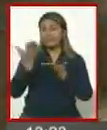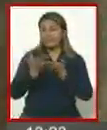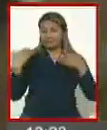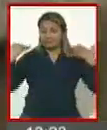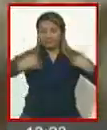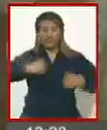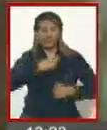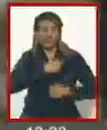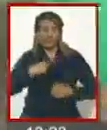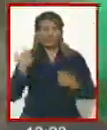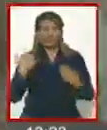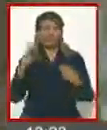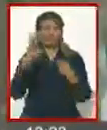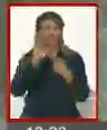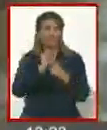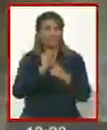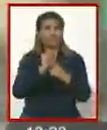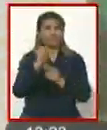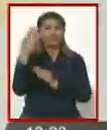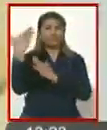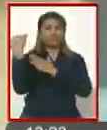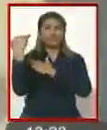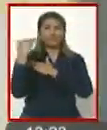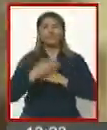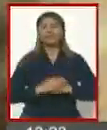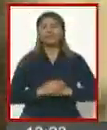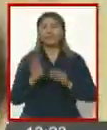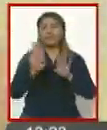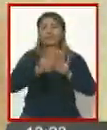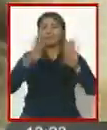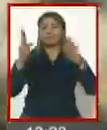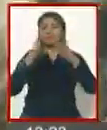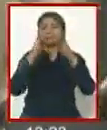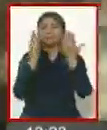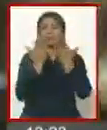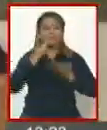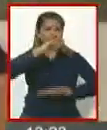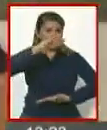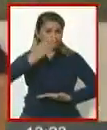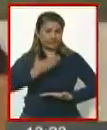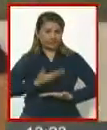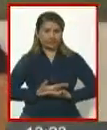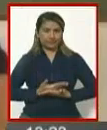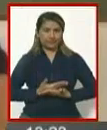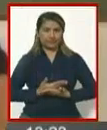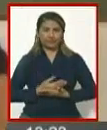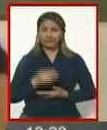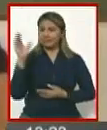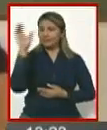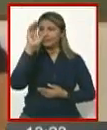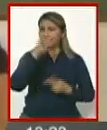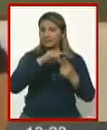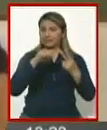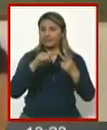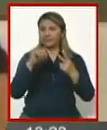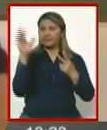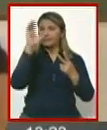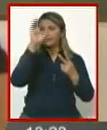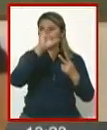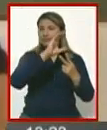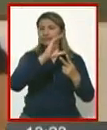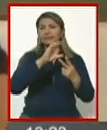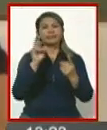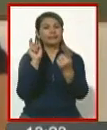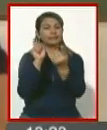las mochilas chinas, fueron capturados en la ciudad de Santa Cruz, en la puerta del colegio de sus hijos. Ellos estaban siendo buscados y justamente el día de ayer